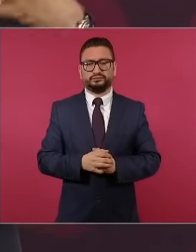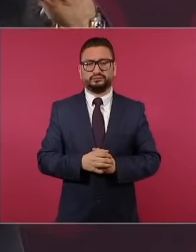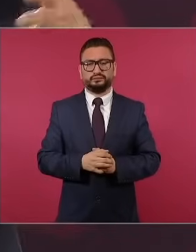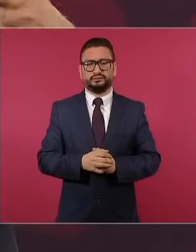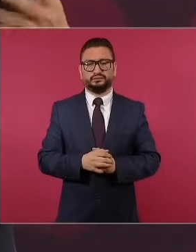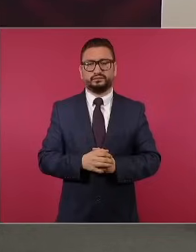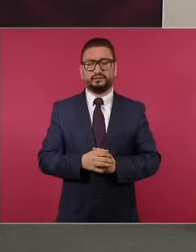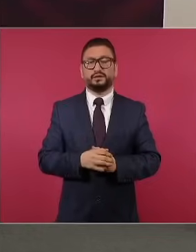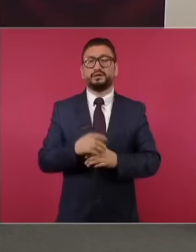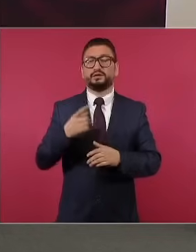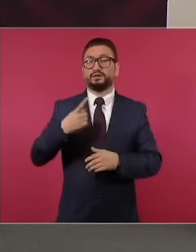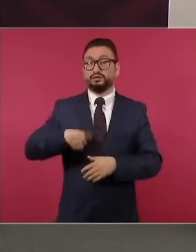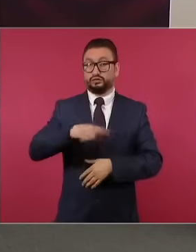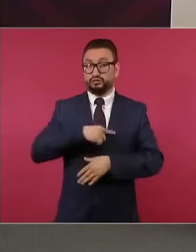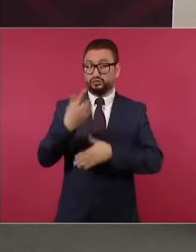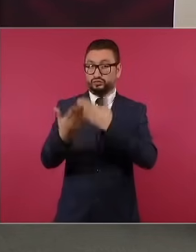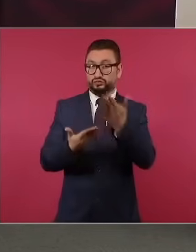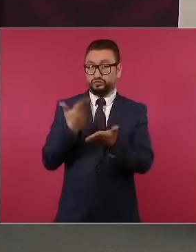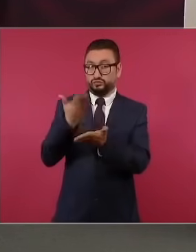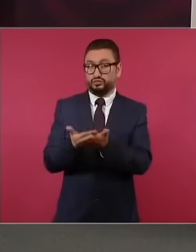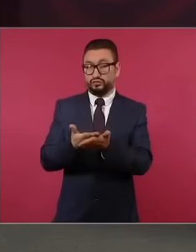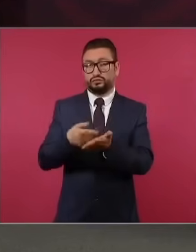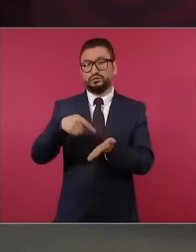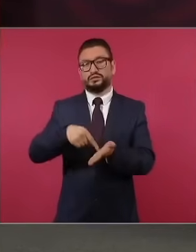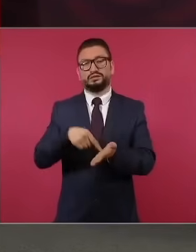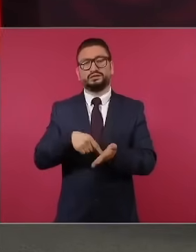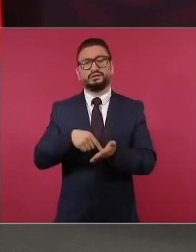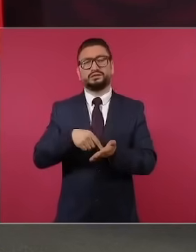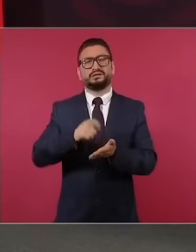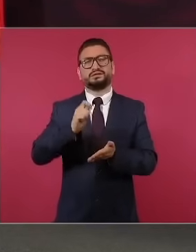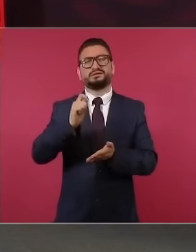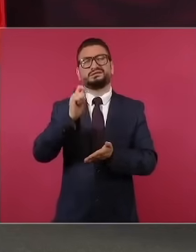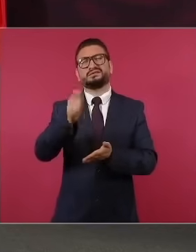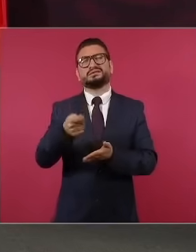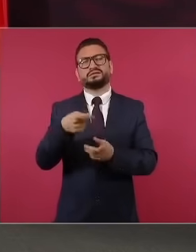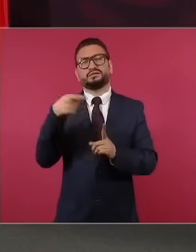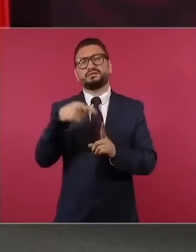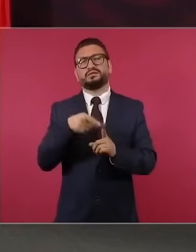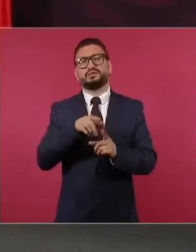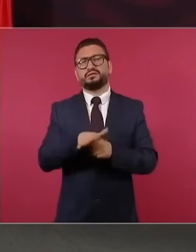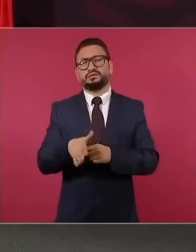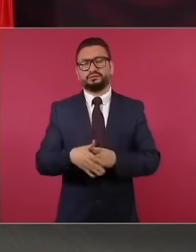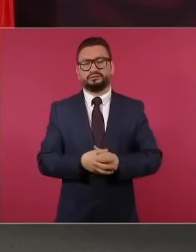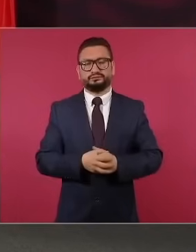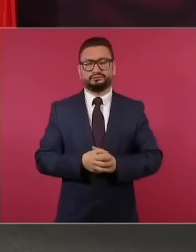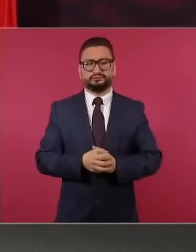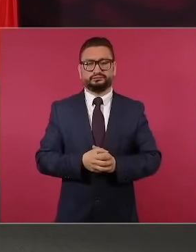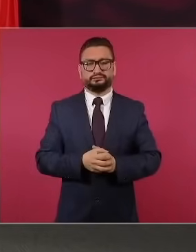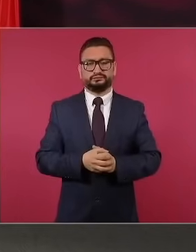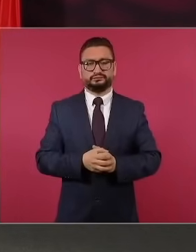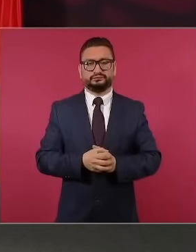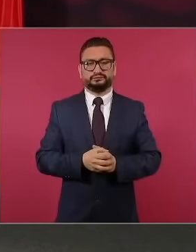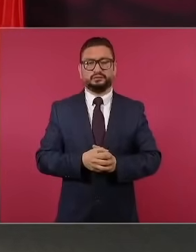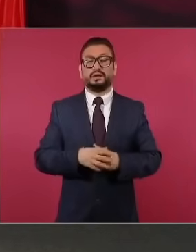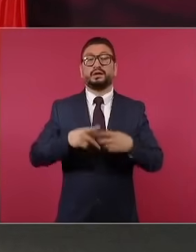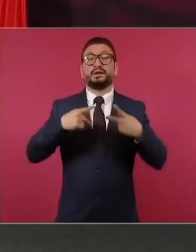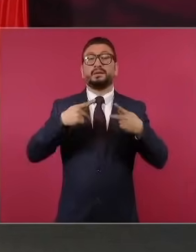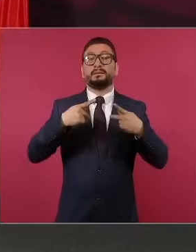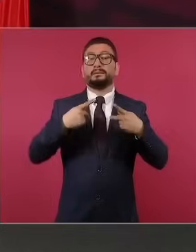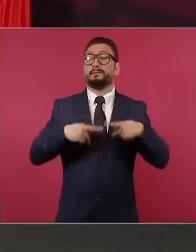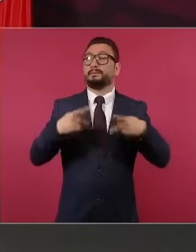la propuesta que nosotros estamos haciendo, básicamente, es que el pueblo